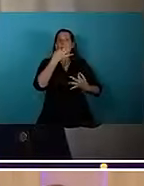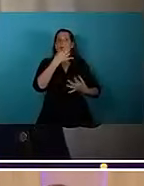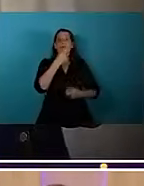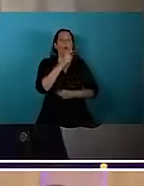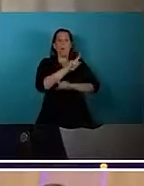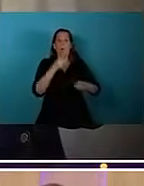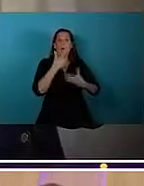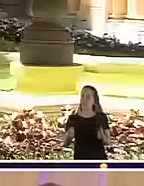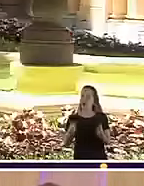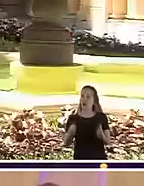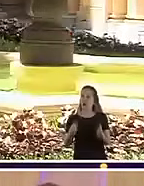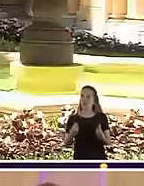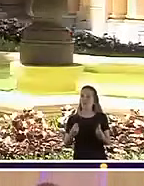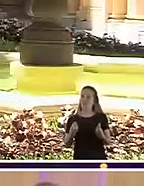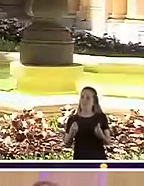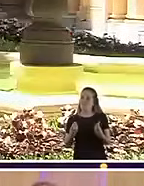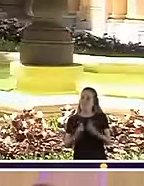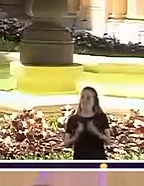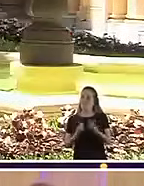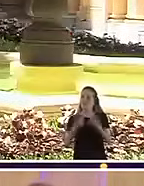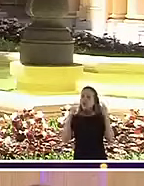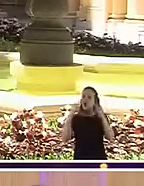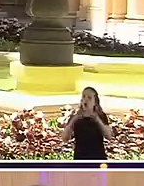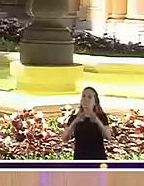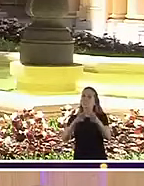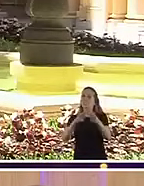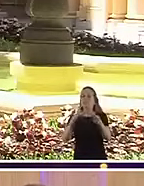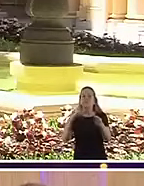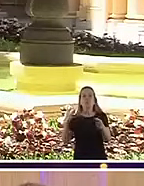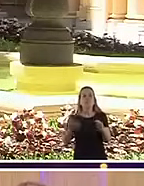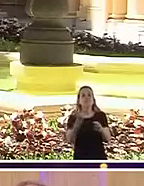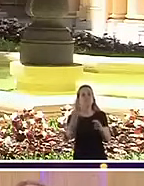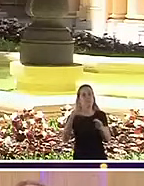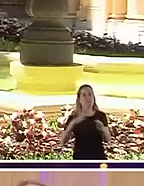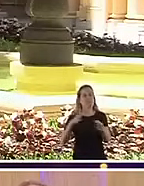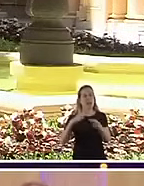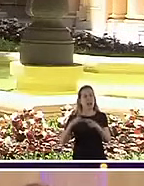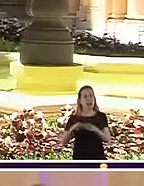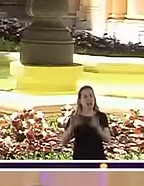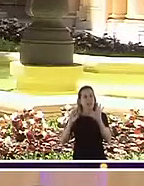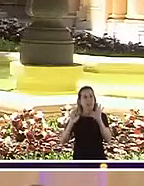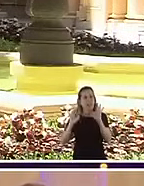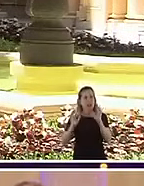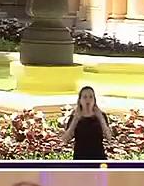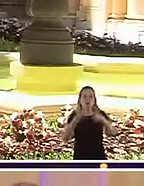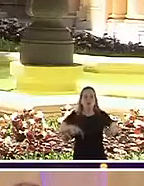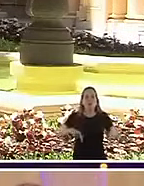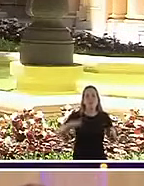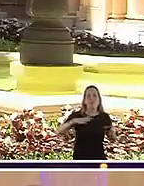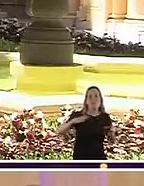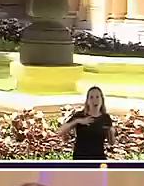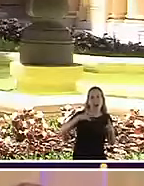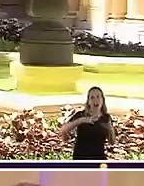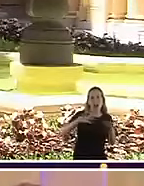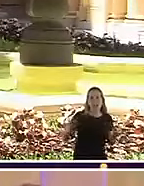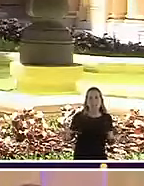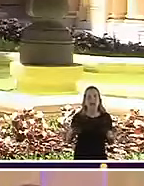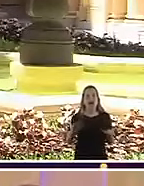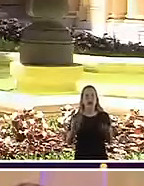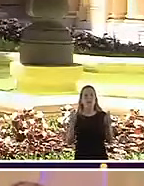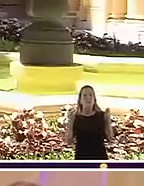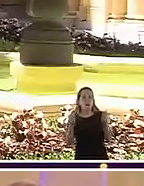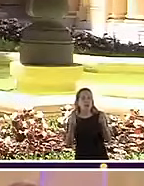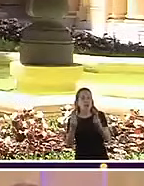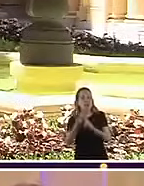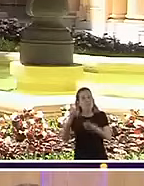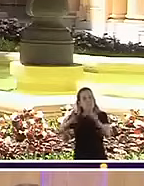con bronca porque tengo derecho a contarlo, pero porque estos muchachos, además, tenían montado un sistema de persecución basado en el INADI, el Ministerio de la